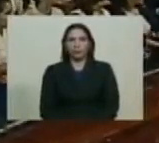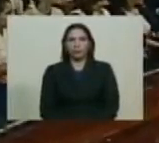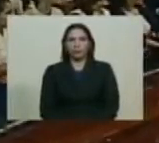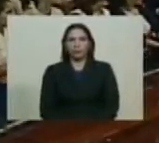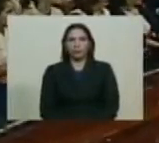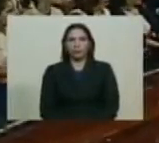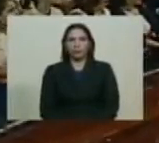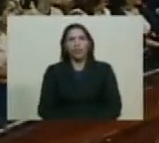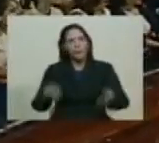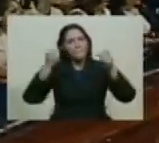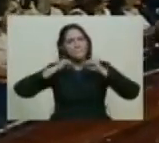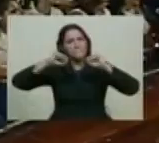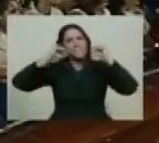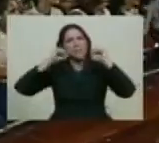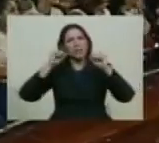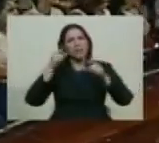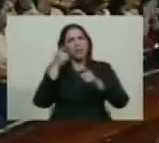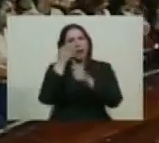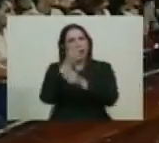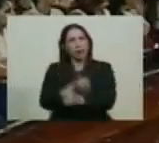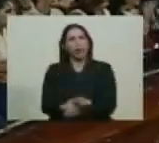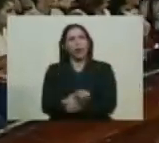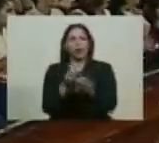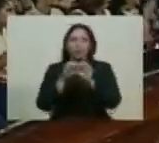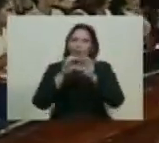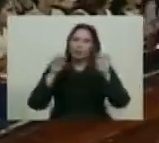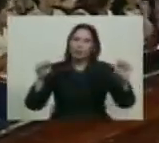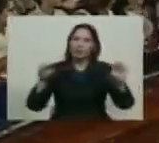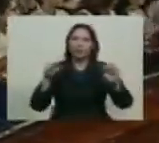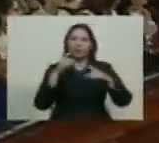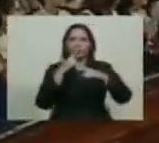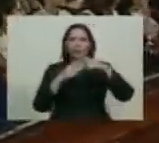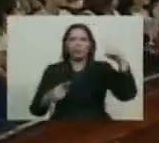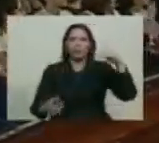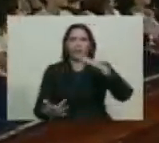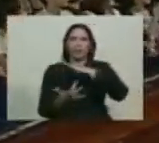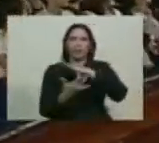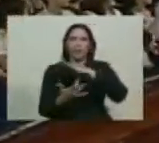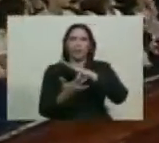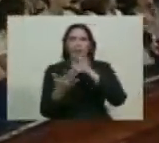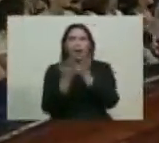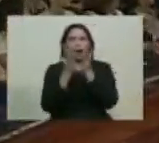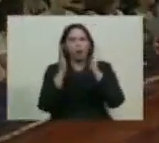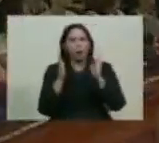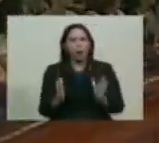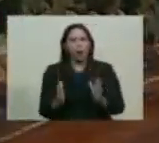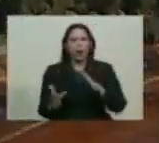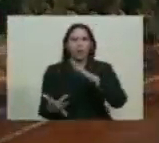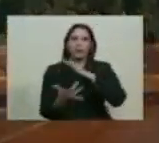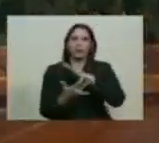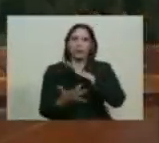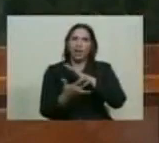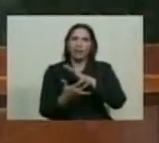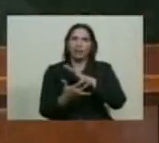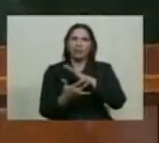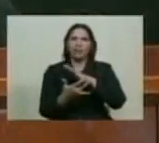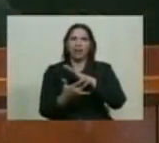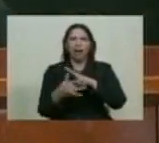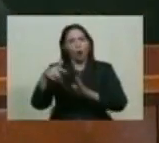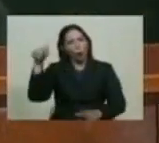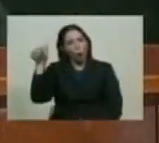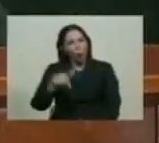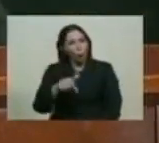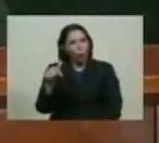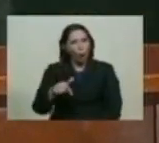Que vivan los graduandos de la educación media técnica, de las escuelas técnicas robinsonianas, que hoy